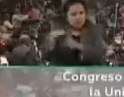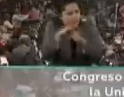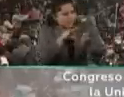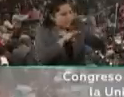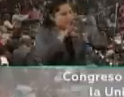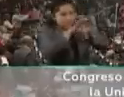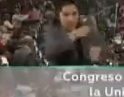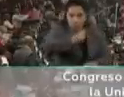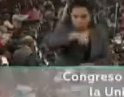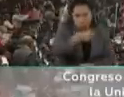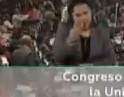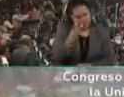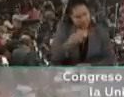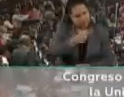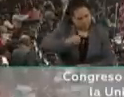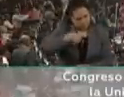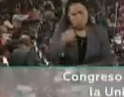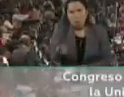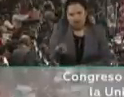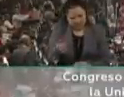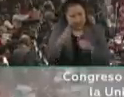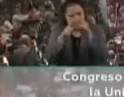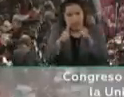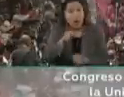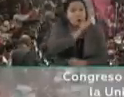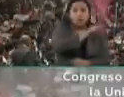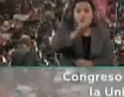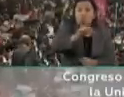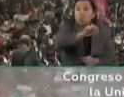descrédito, empezando por sus expresidentes.